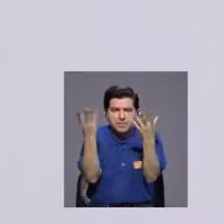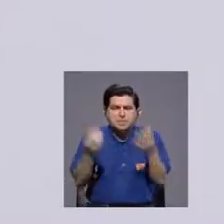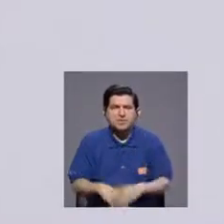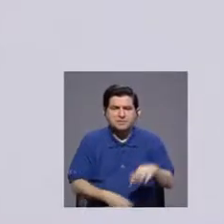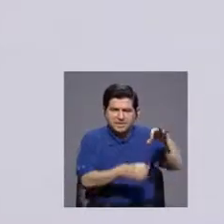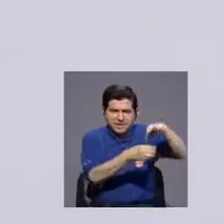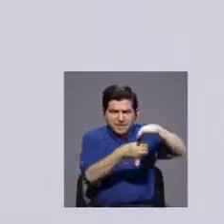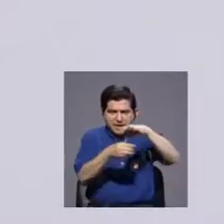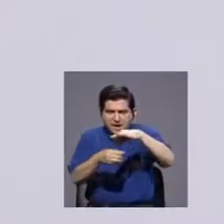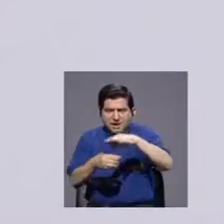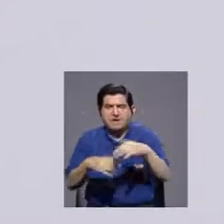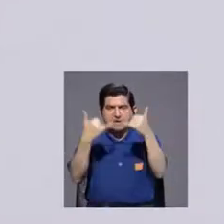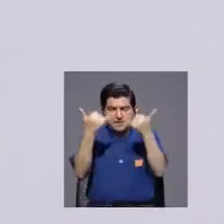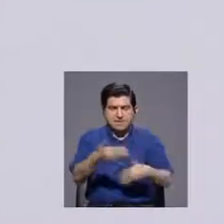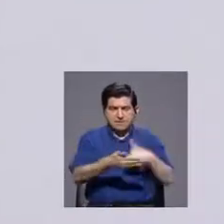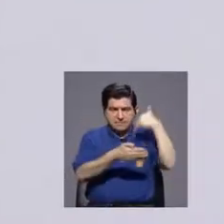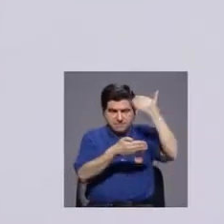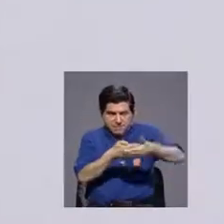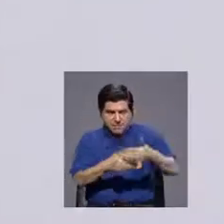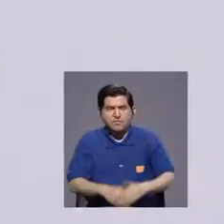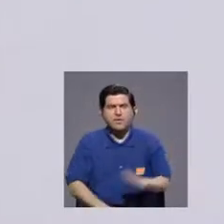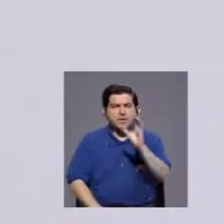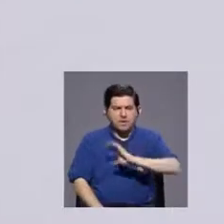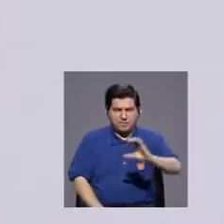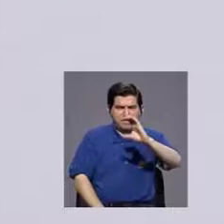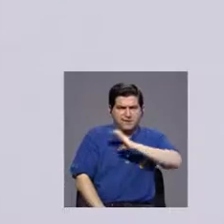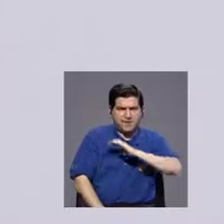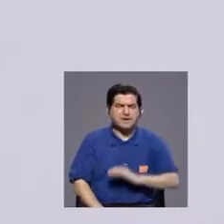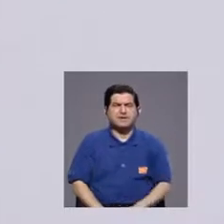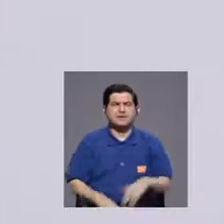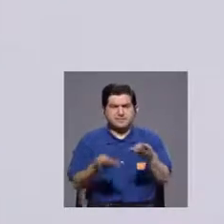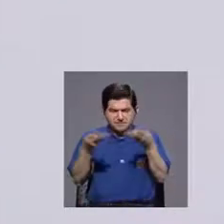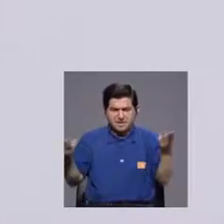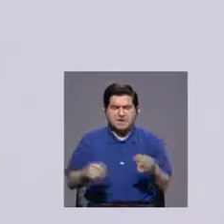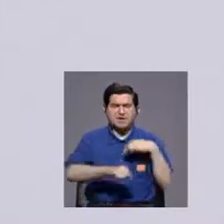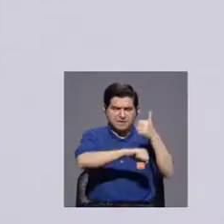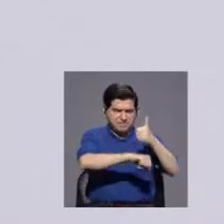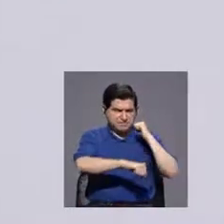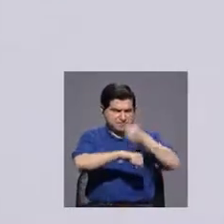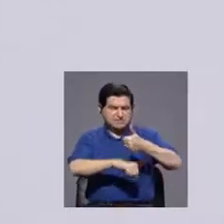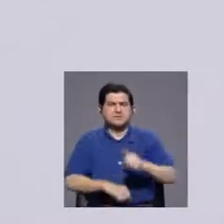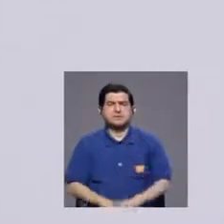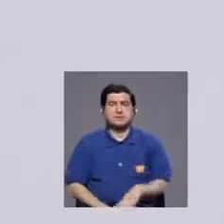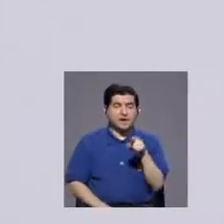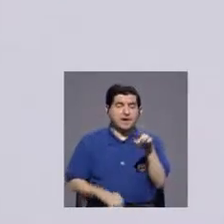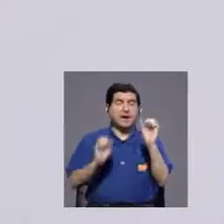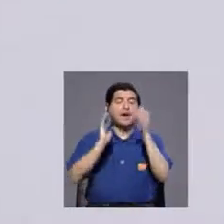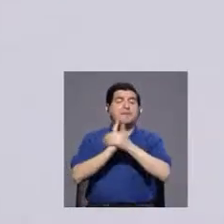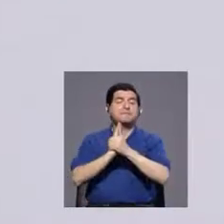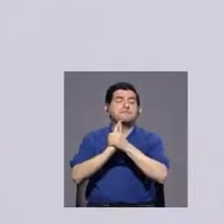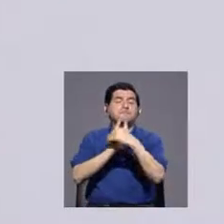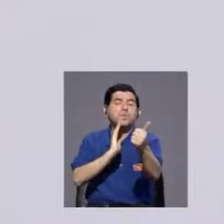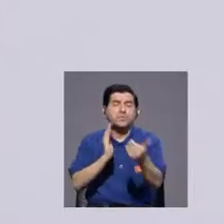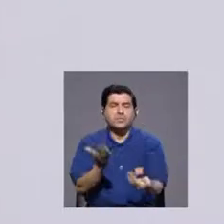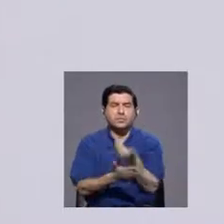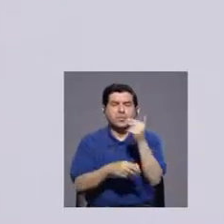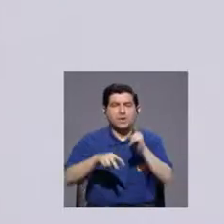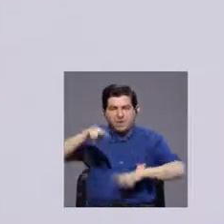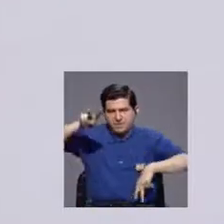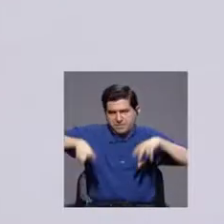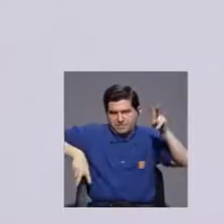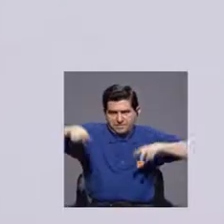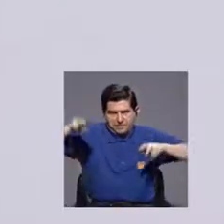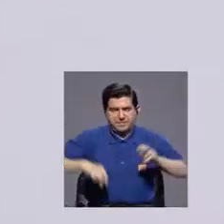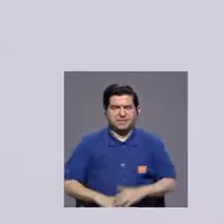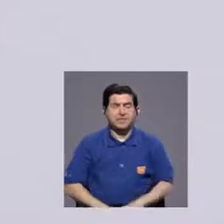la semilla ya se comienzan a caracterizar los materiales para ir conformando potencialmente nuevas variedades nuevas